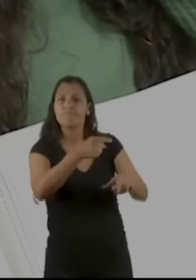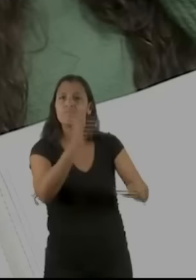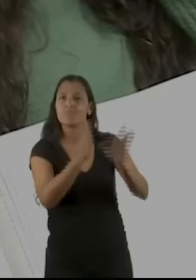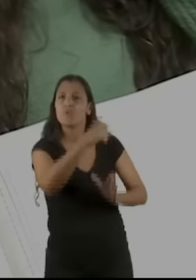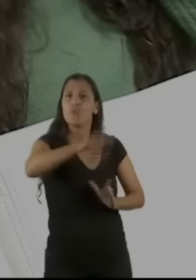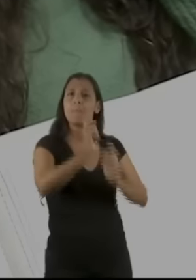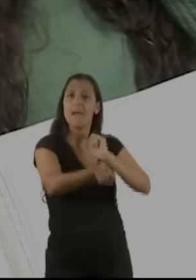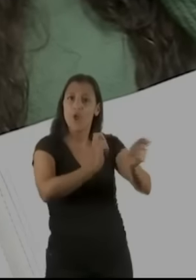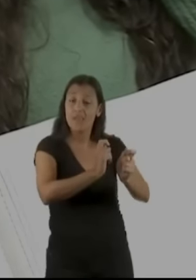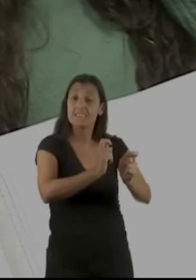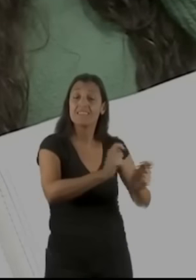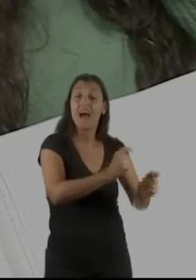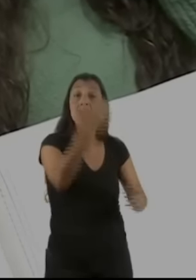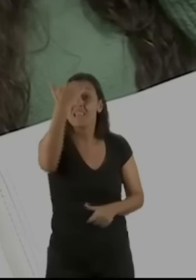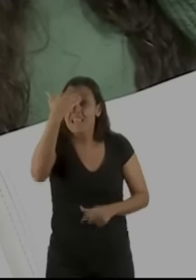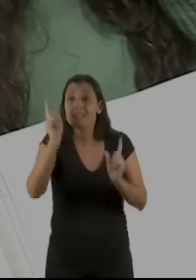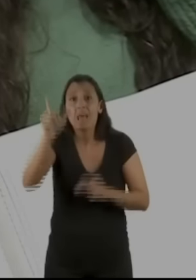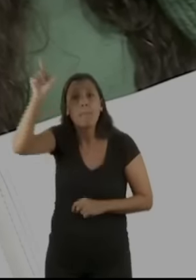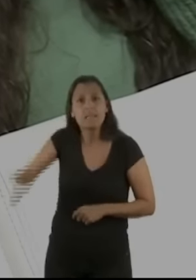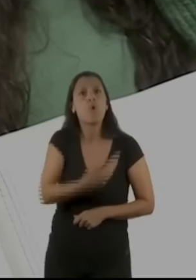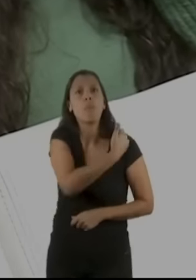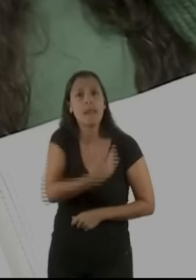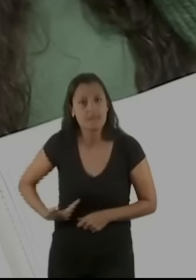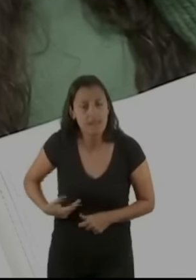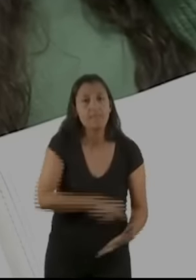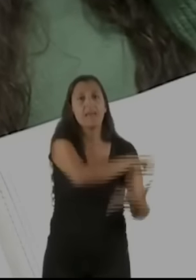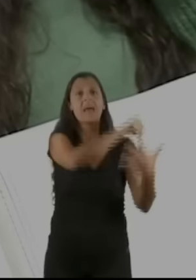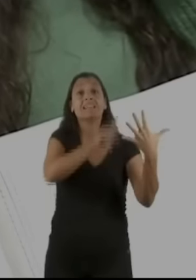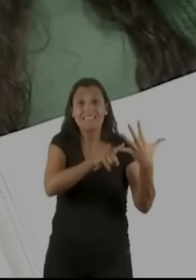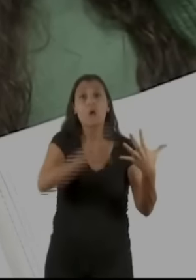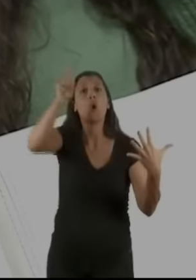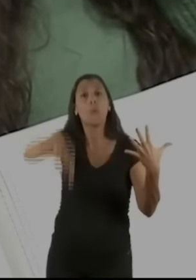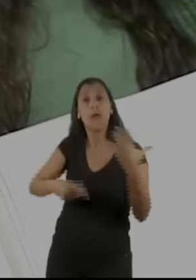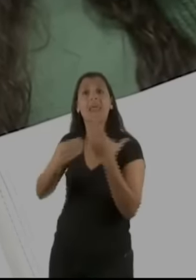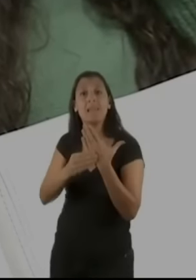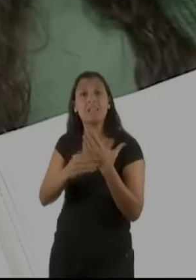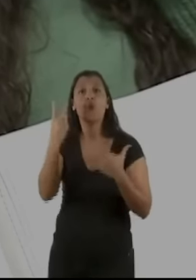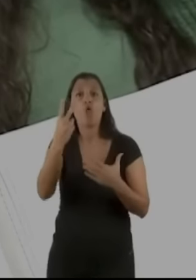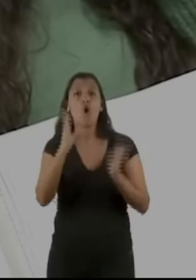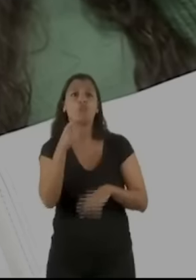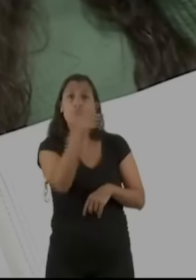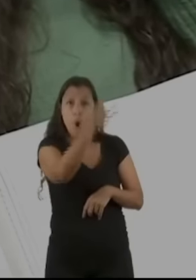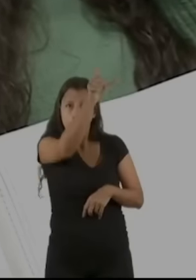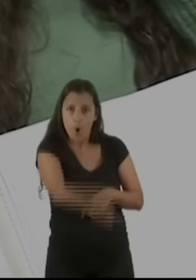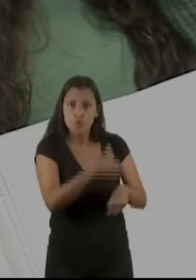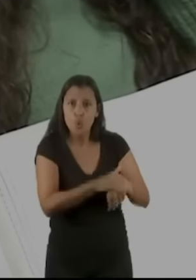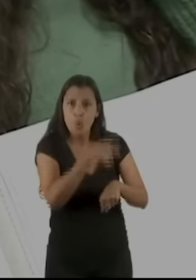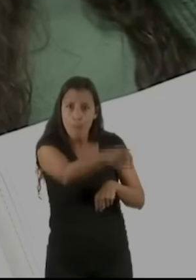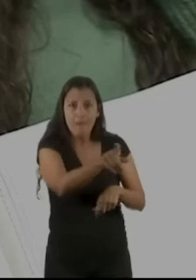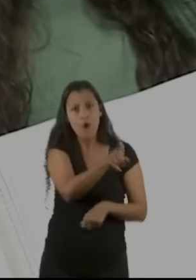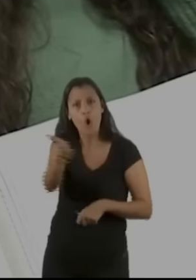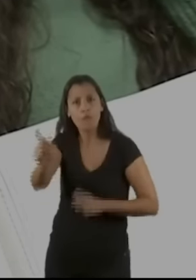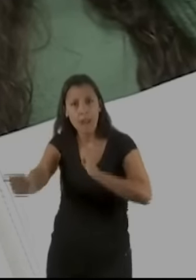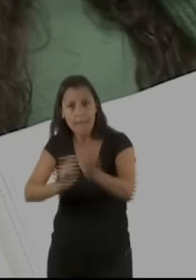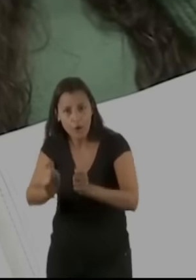15 del mismo presidente eh cinco de ministros y dos tuyos s e Bueno